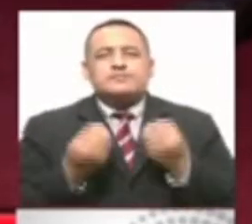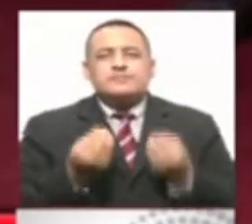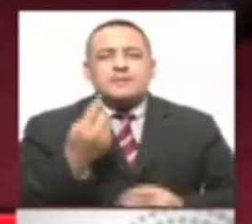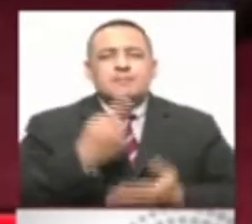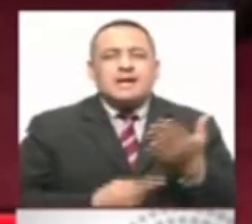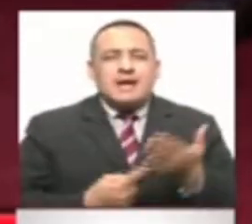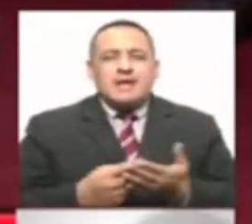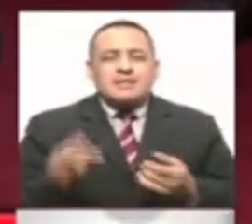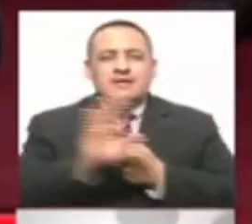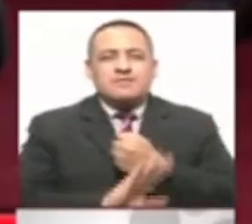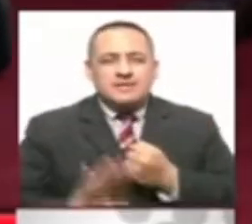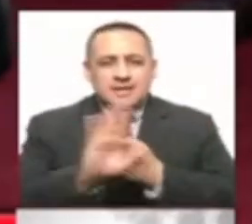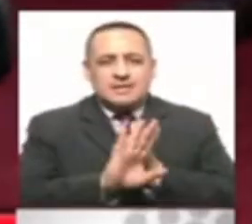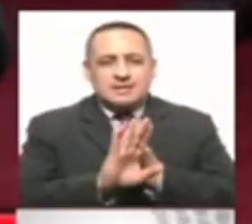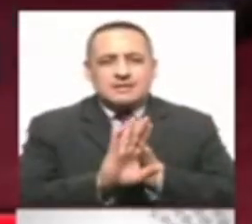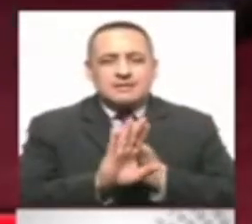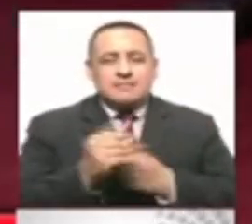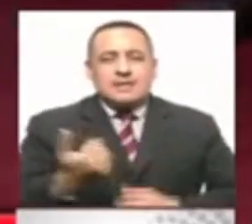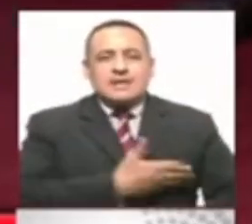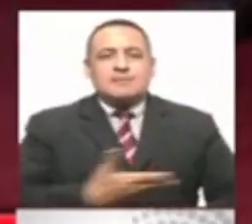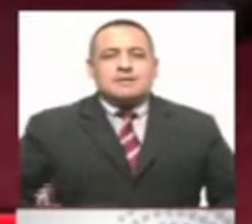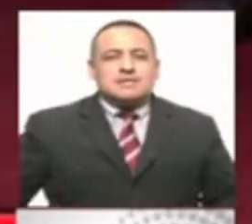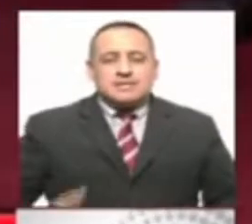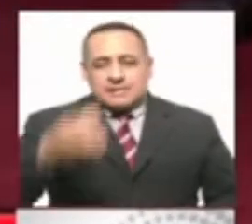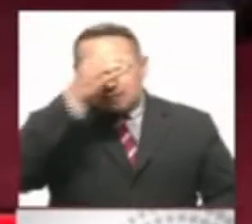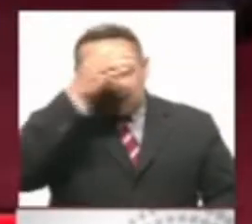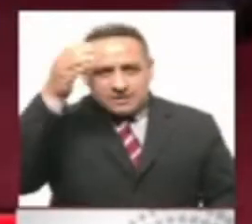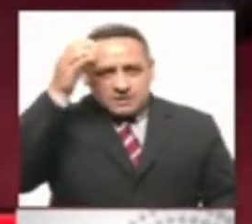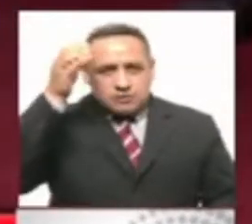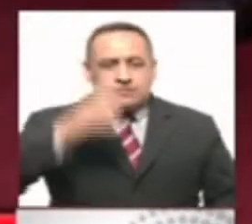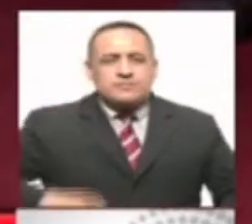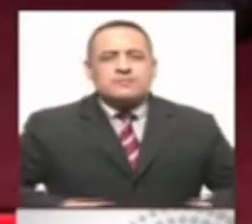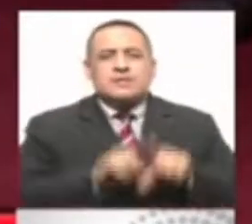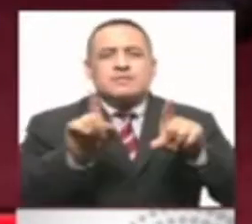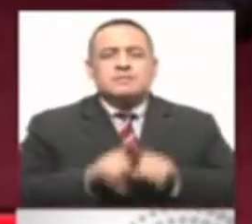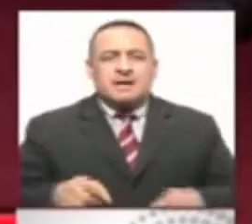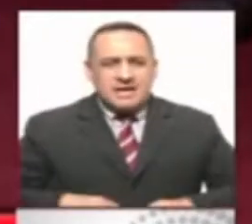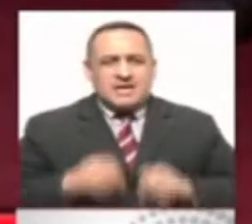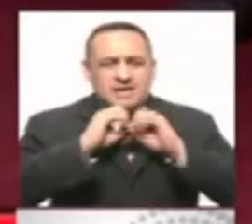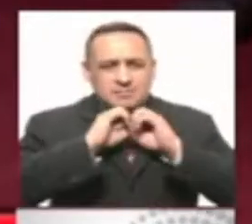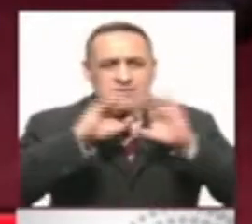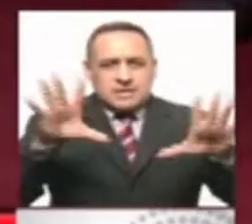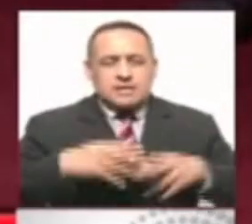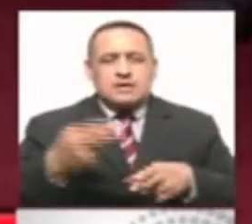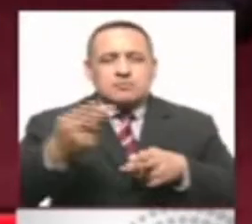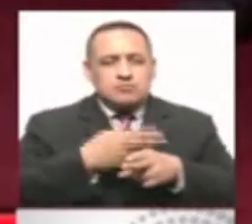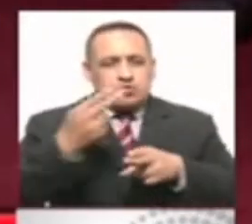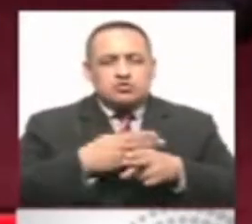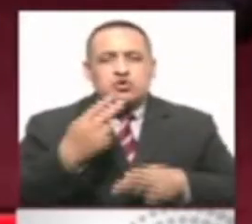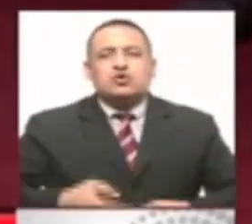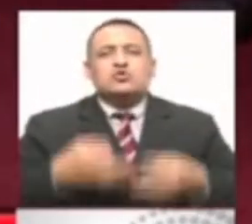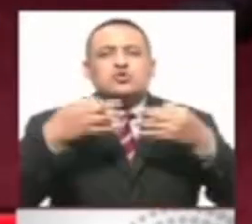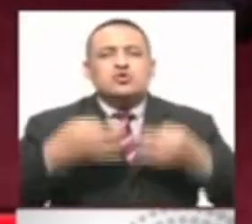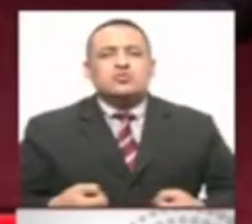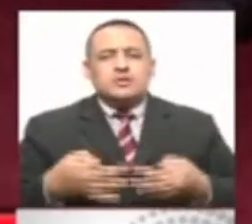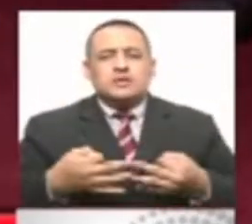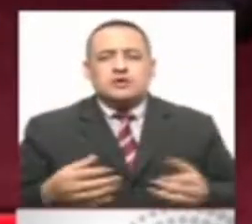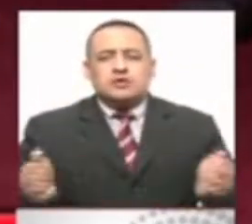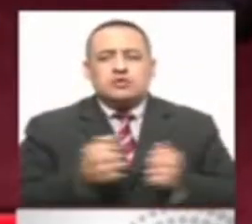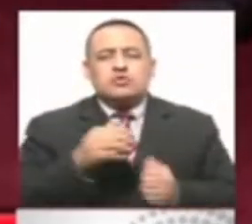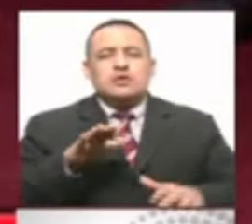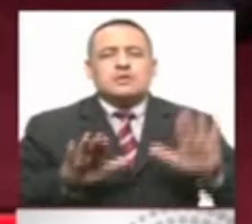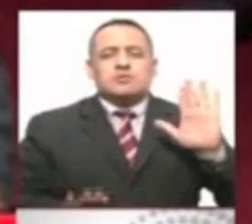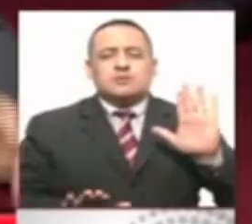defender al presidente Castillo y para decirle también que prontamente cumpla con lo que